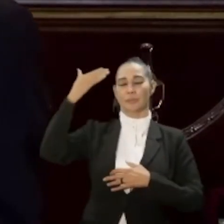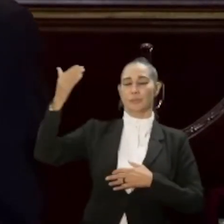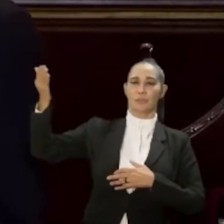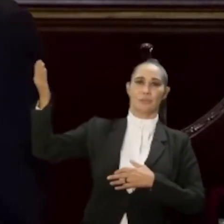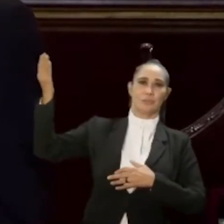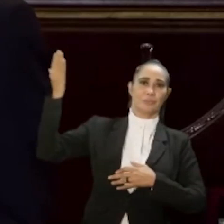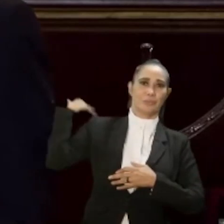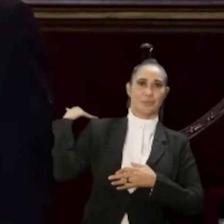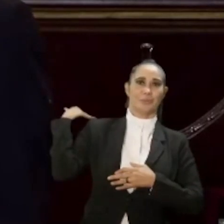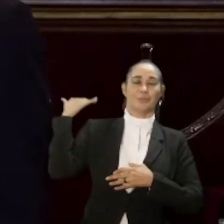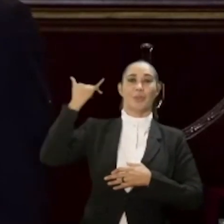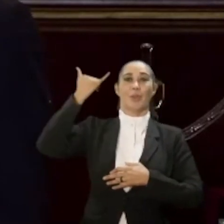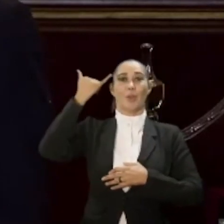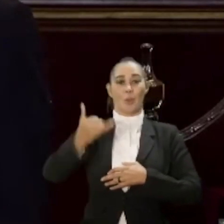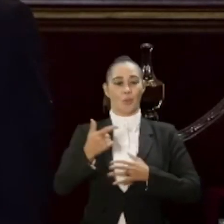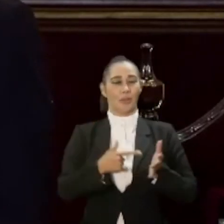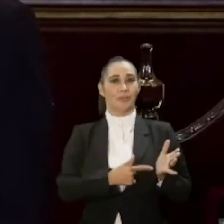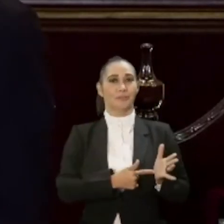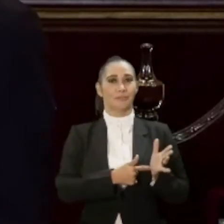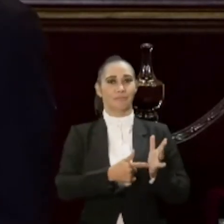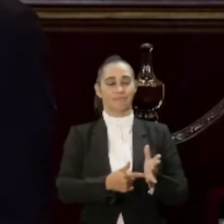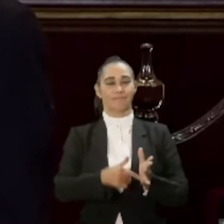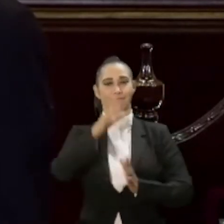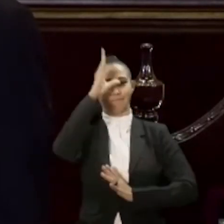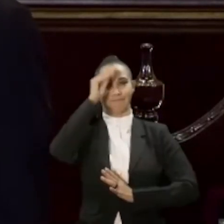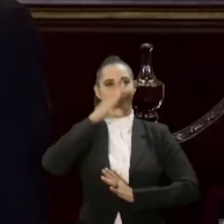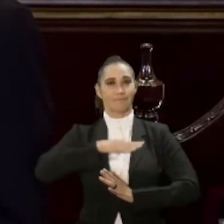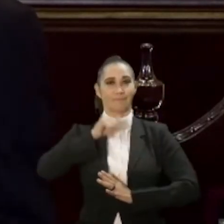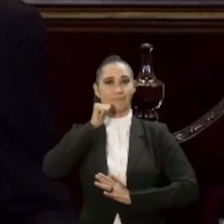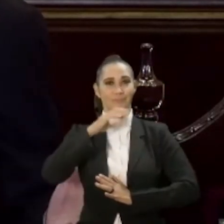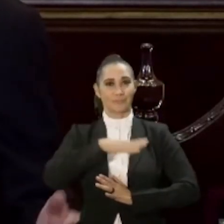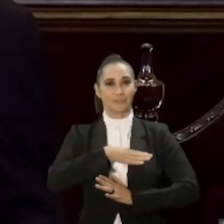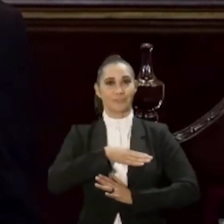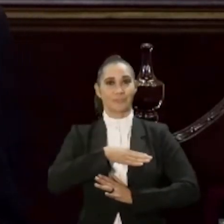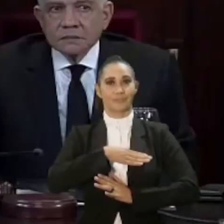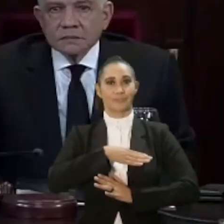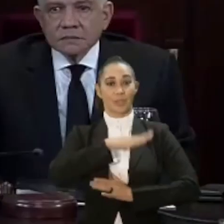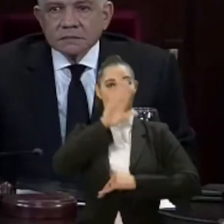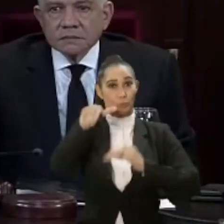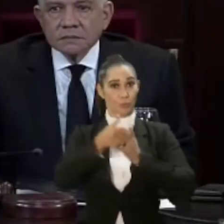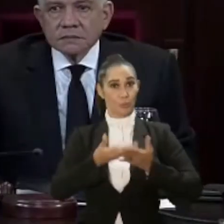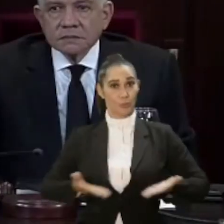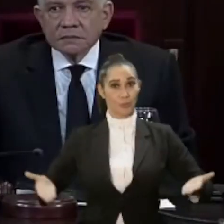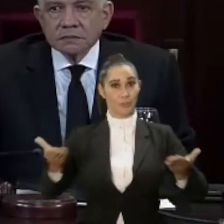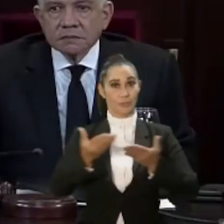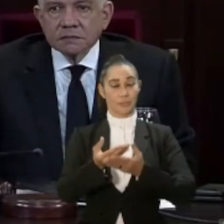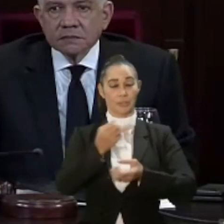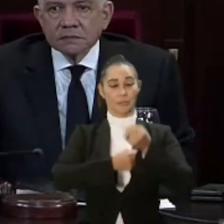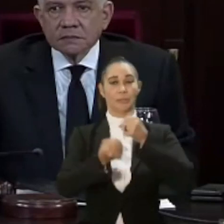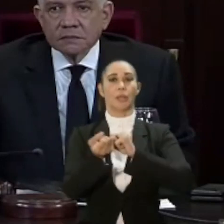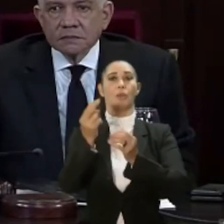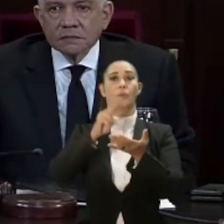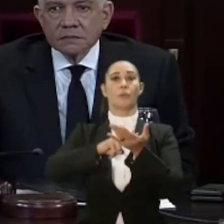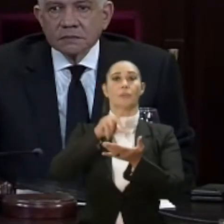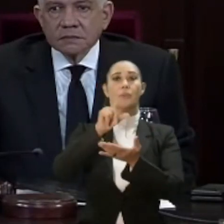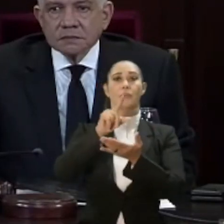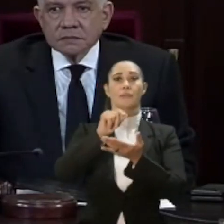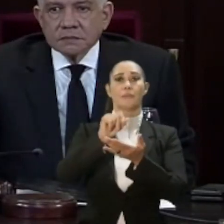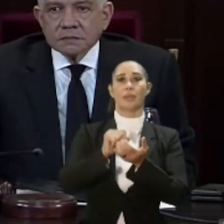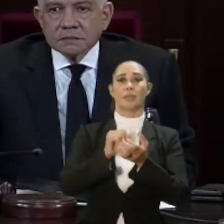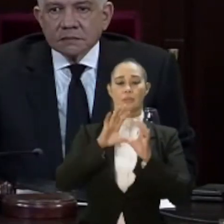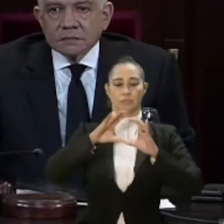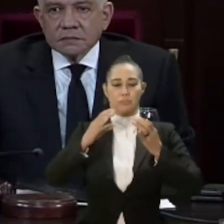décadas y hoy las quiero exponer. Señoras y señores, asambleístas, desde el 2020 el mundo vive